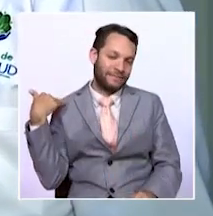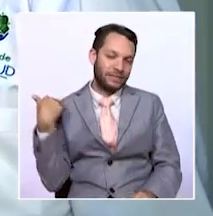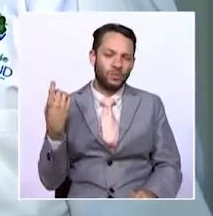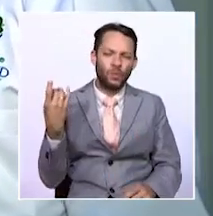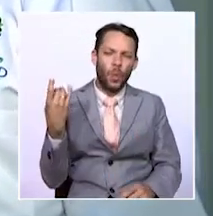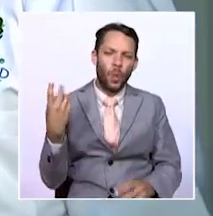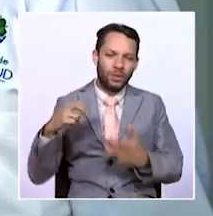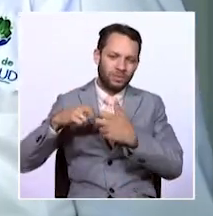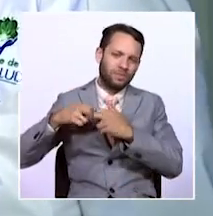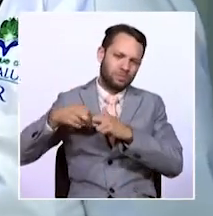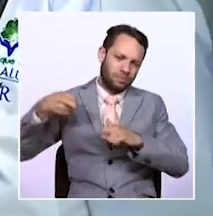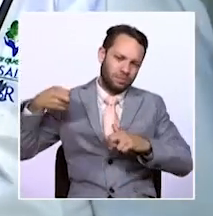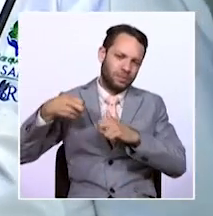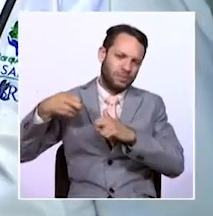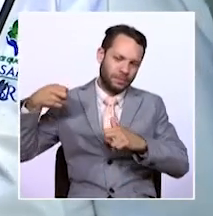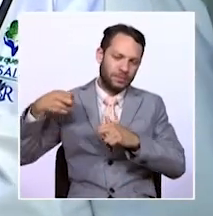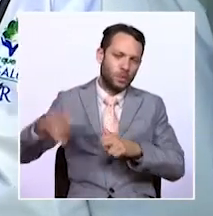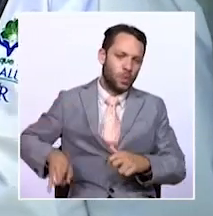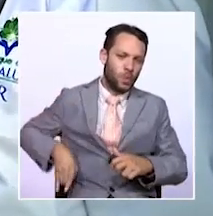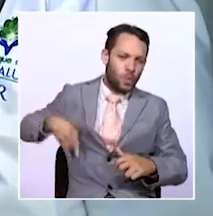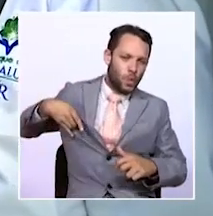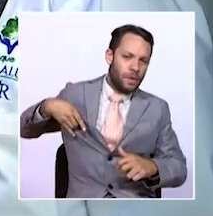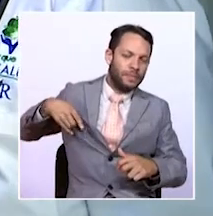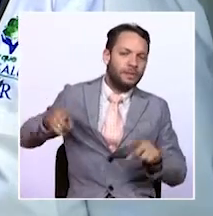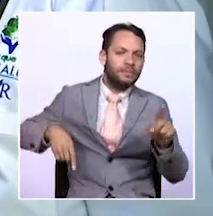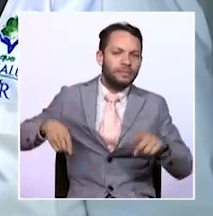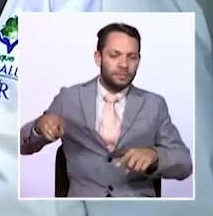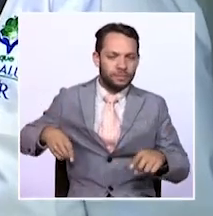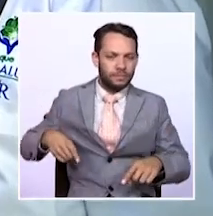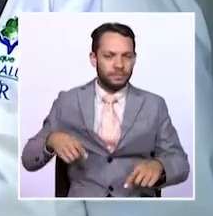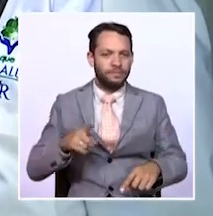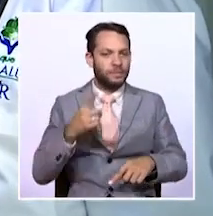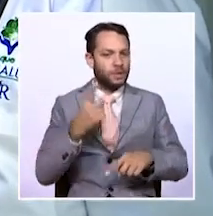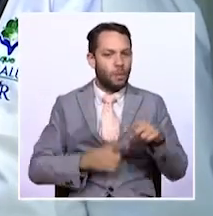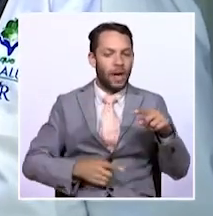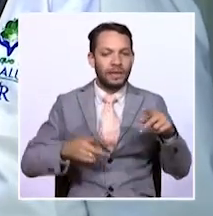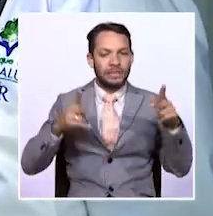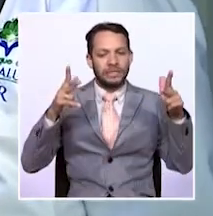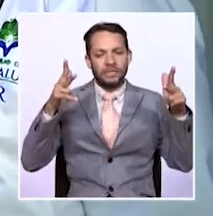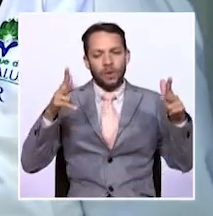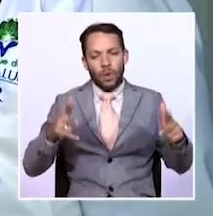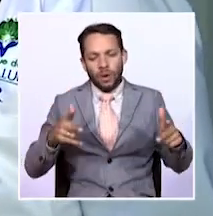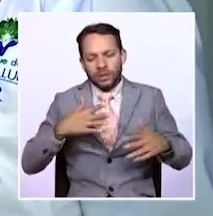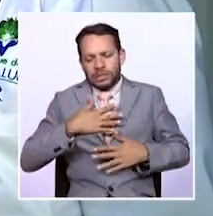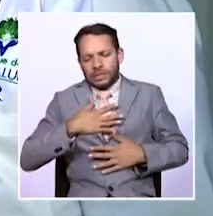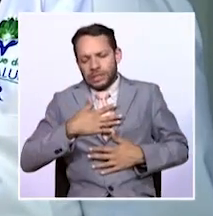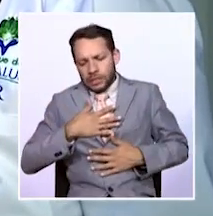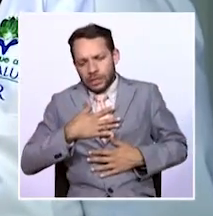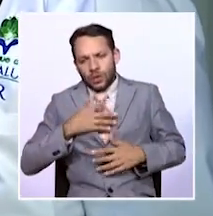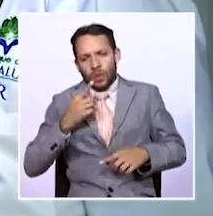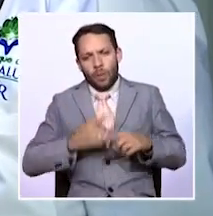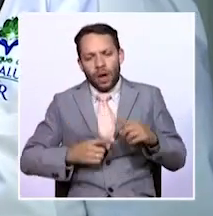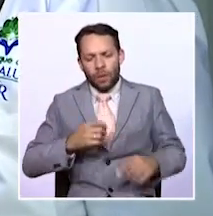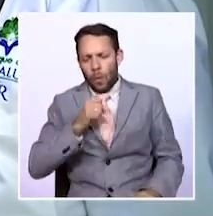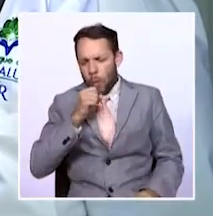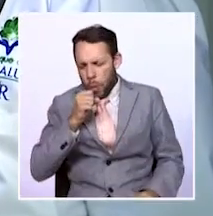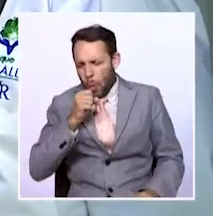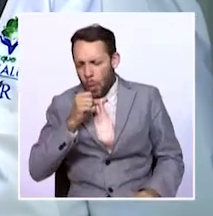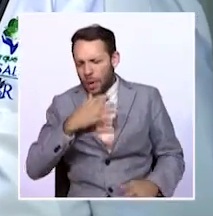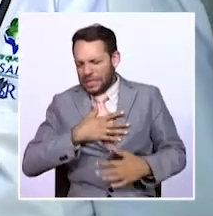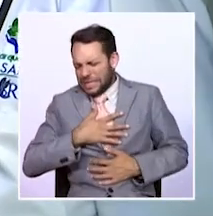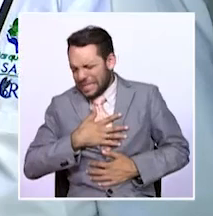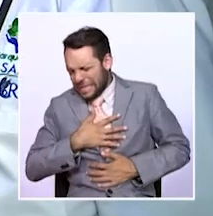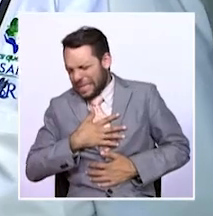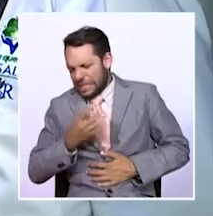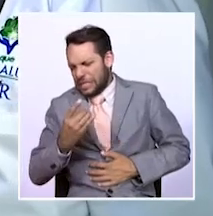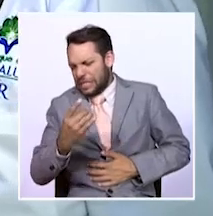renal. Hay muchos pacientes, por ejemplo, que han llegado con dolor dorsal, incapacidad para respirar o tomar aire, dolor al toser, y creen que